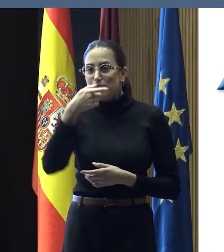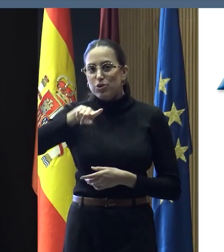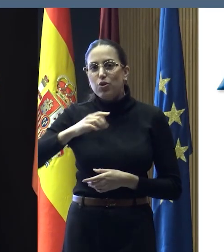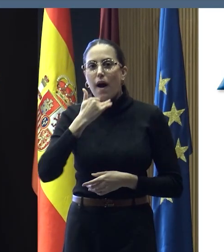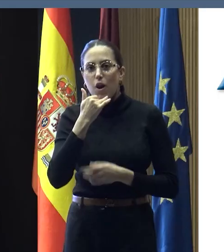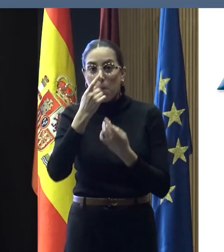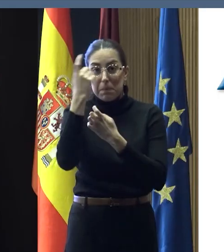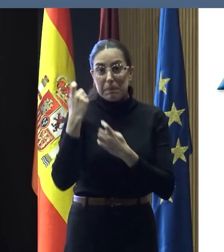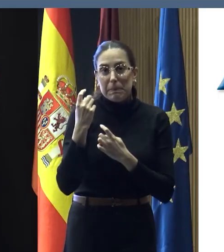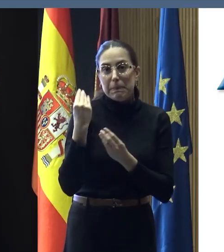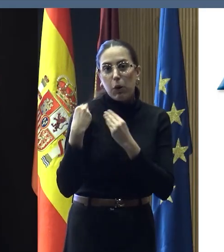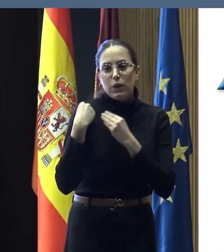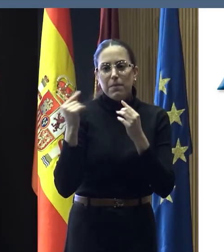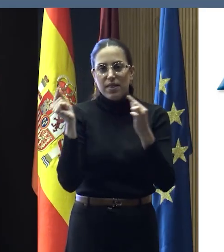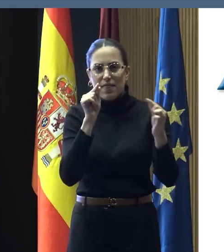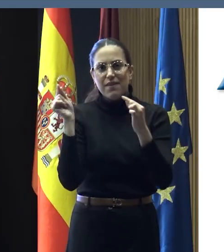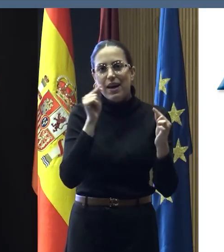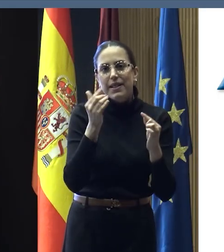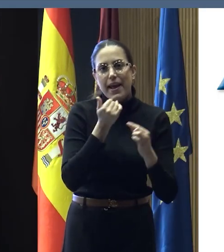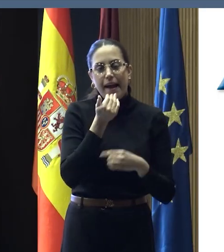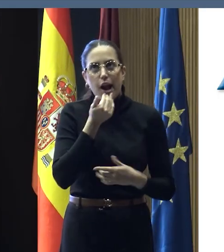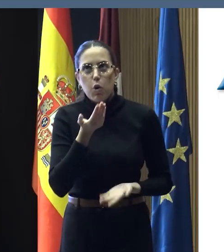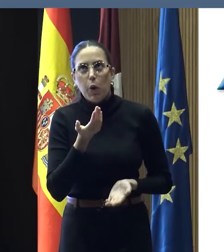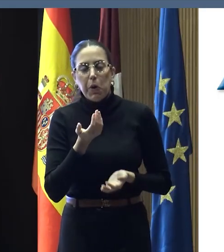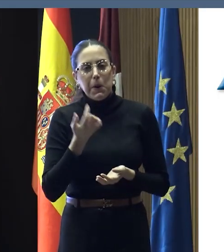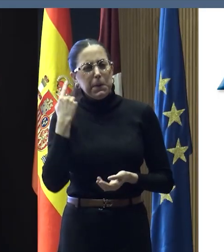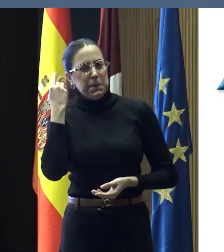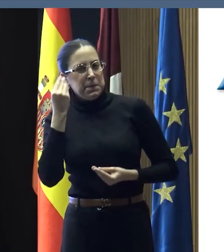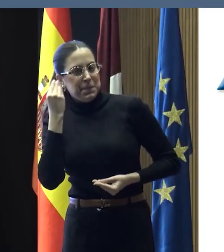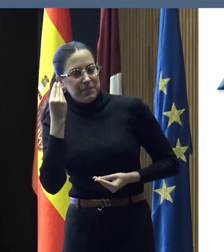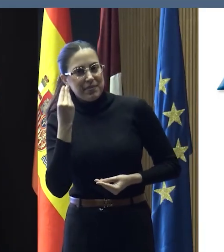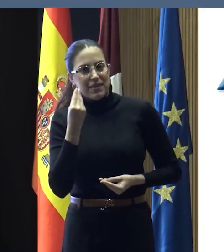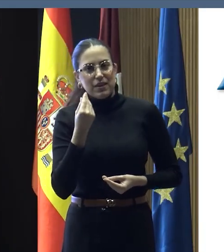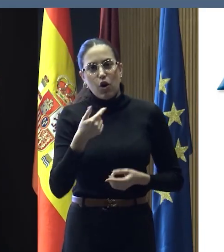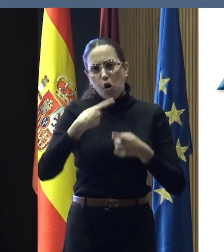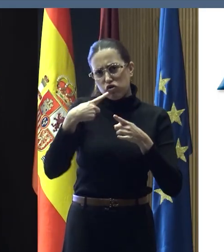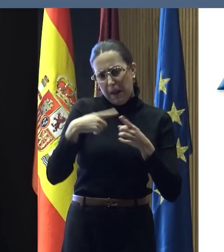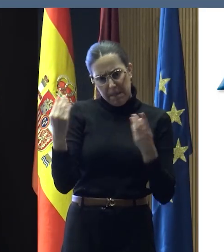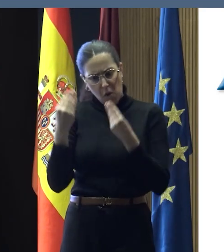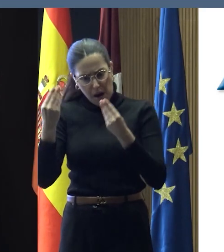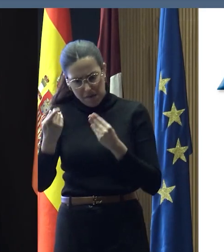alguna pregunta, algún debate, alguna sugerencia,